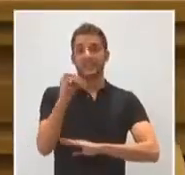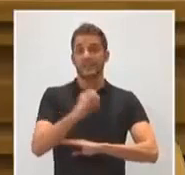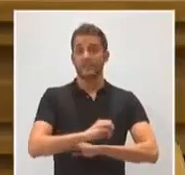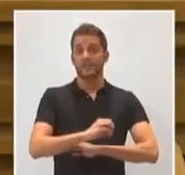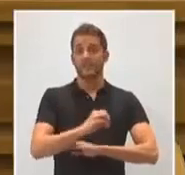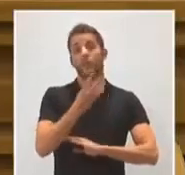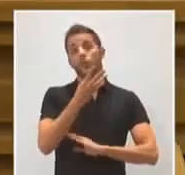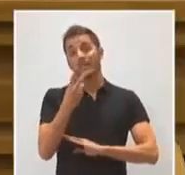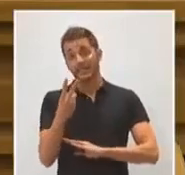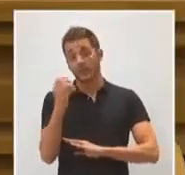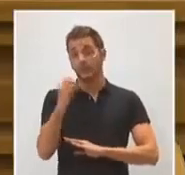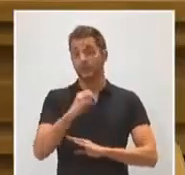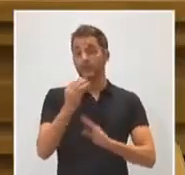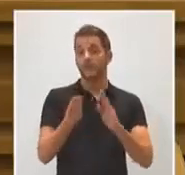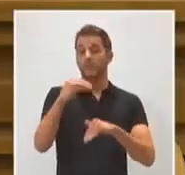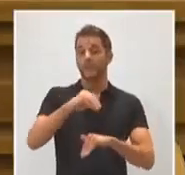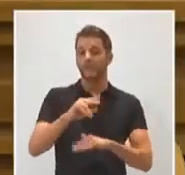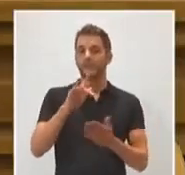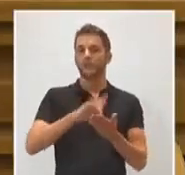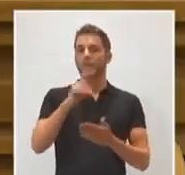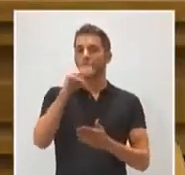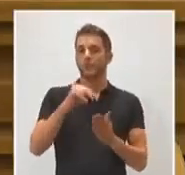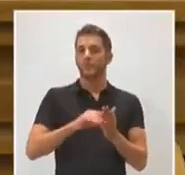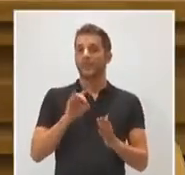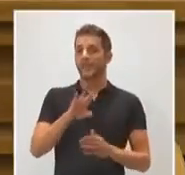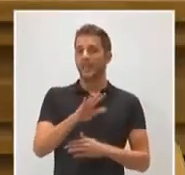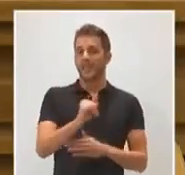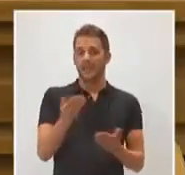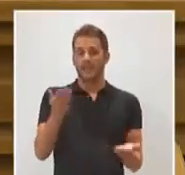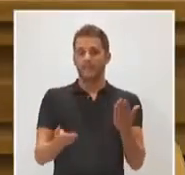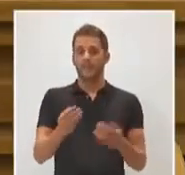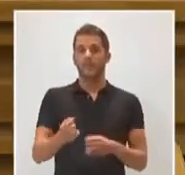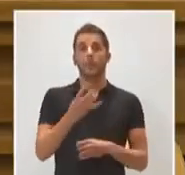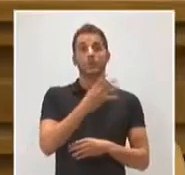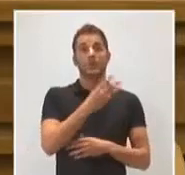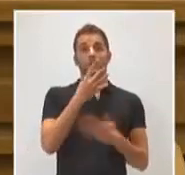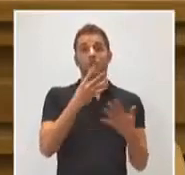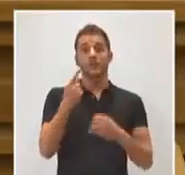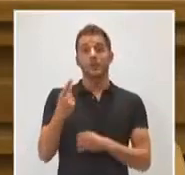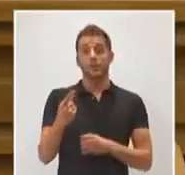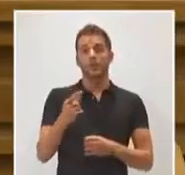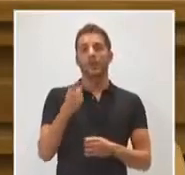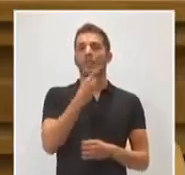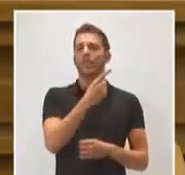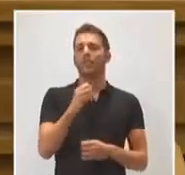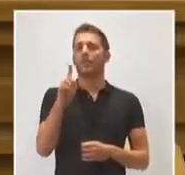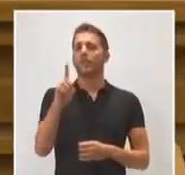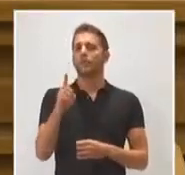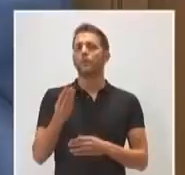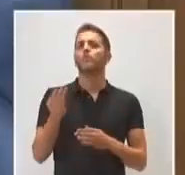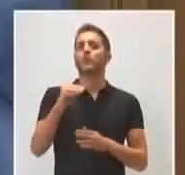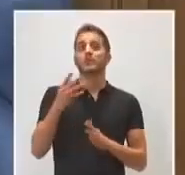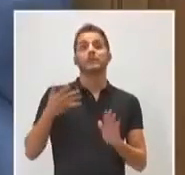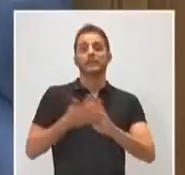42 más que las que nos encontramos en el 15 421 los comedores escolares aquí 101 más bueno vamos en una buena